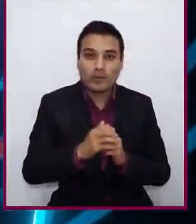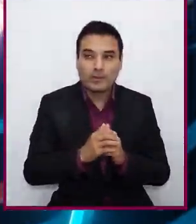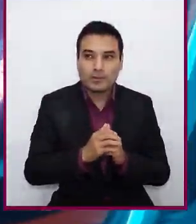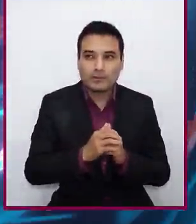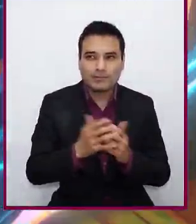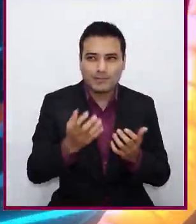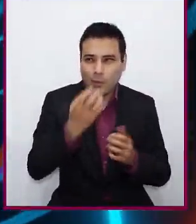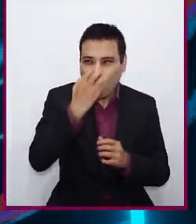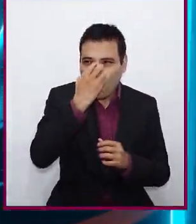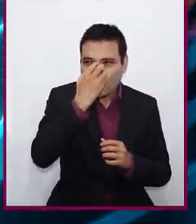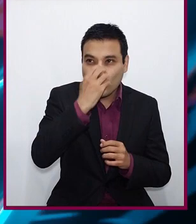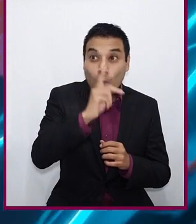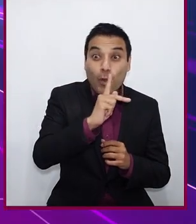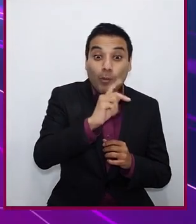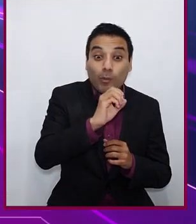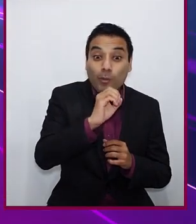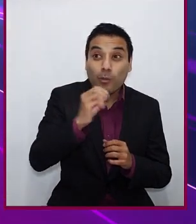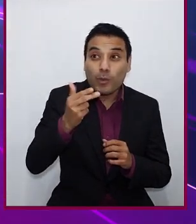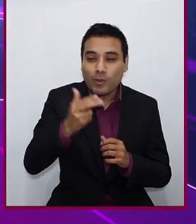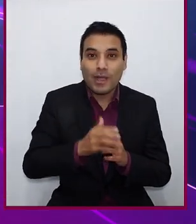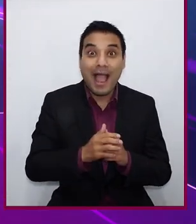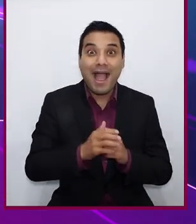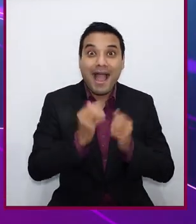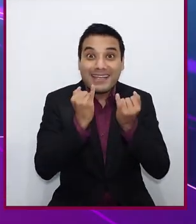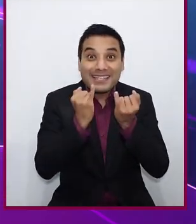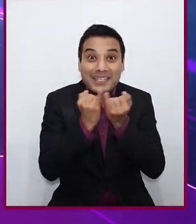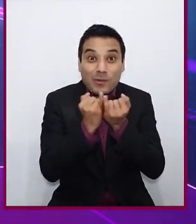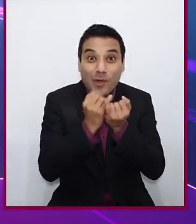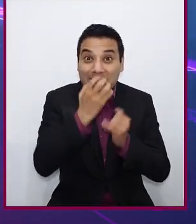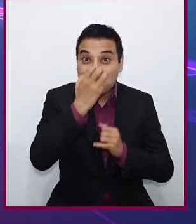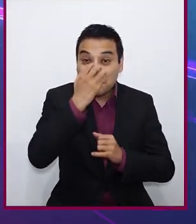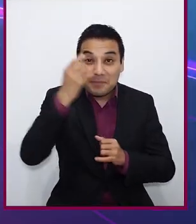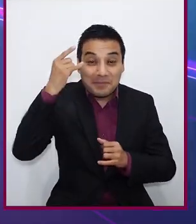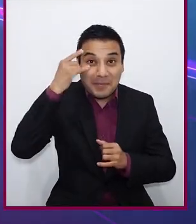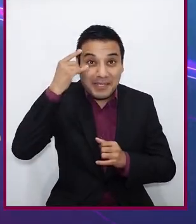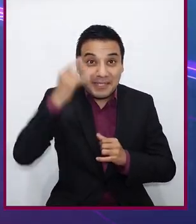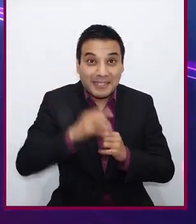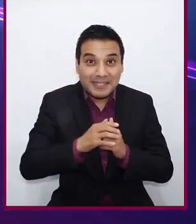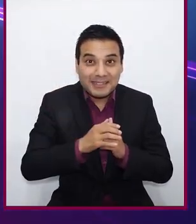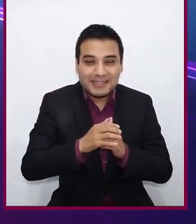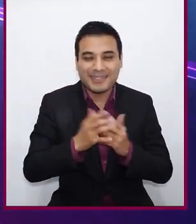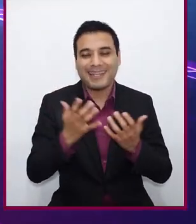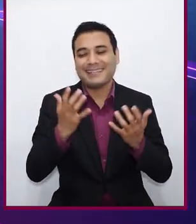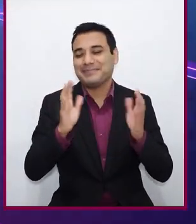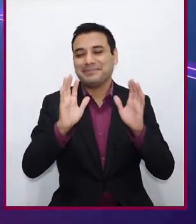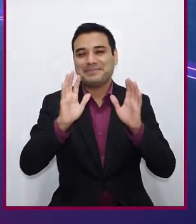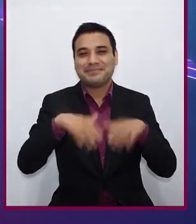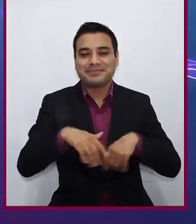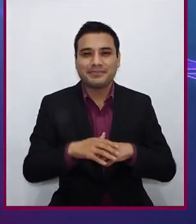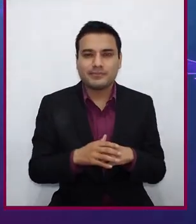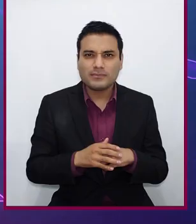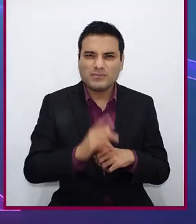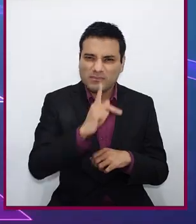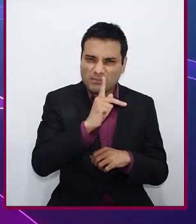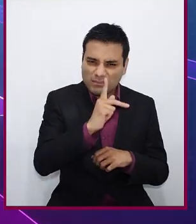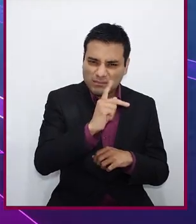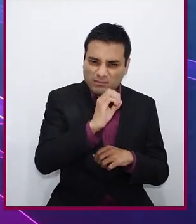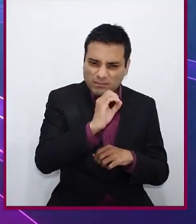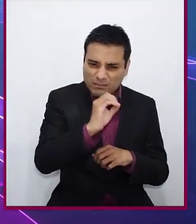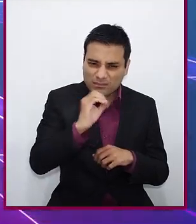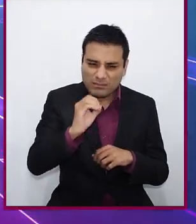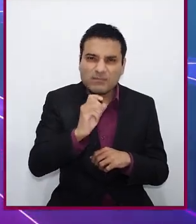osito es con h al penal o como el panda o bueno pero estuve cerca y entonces que es la